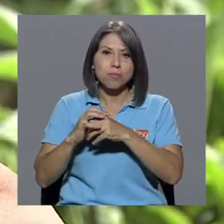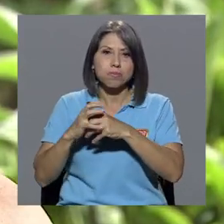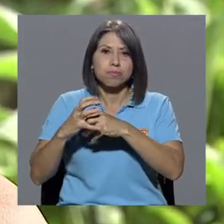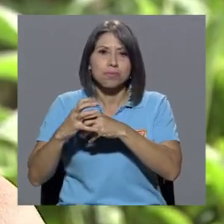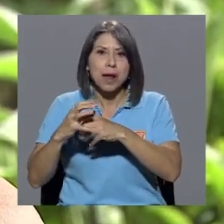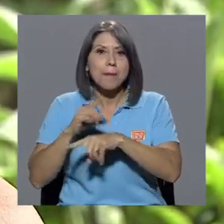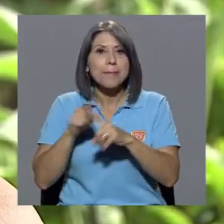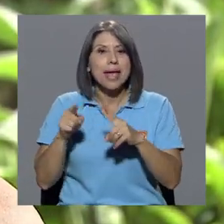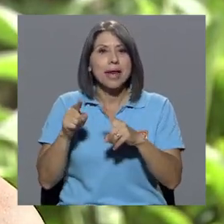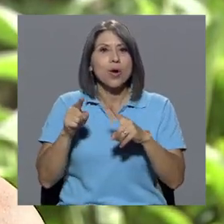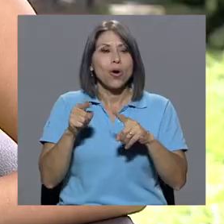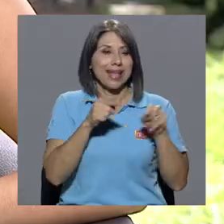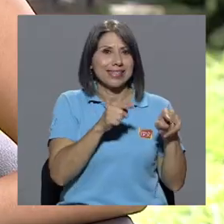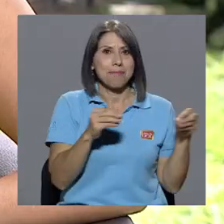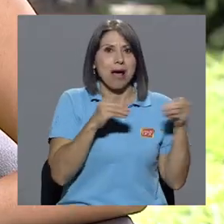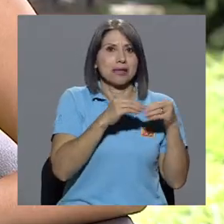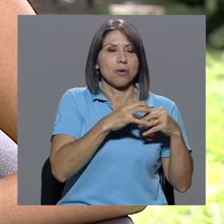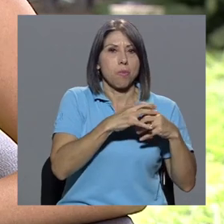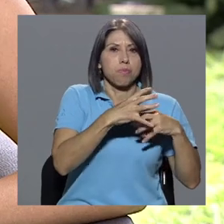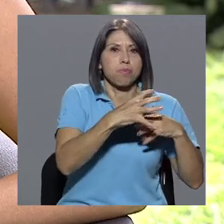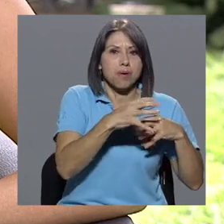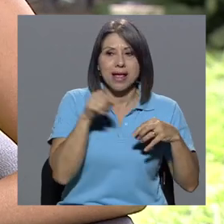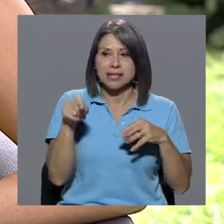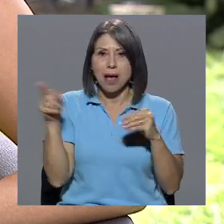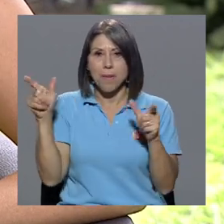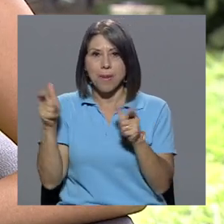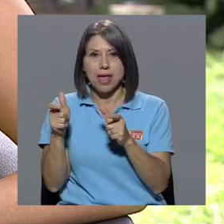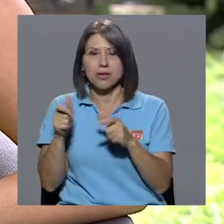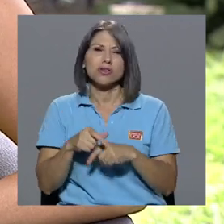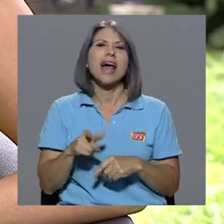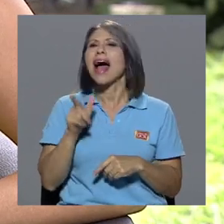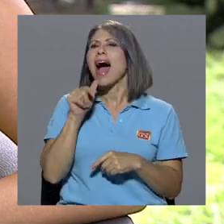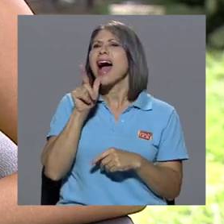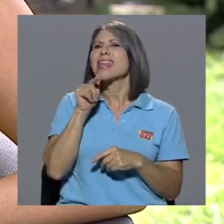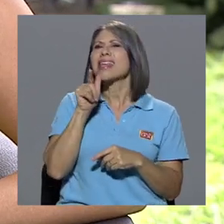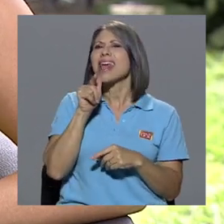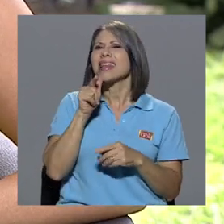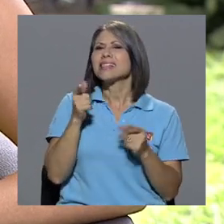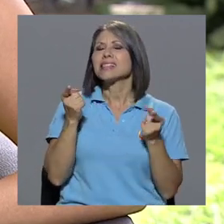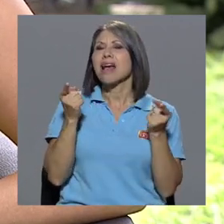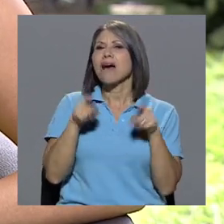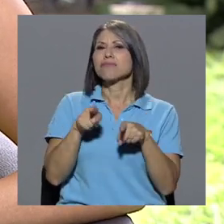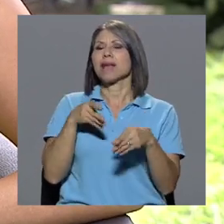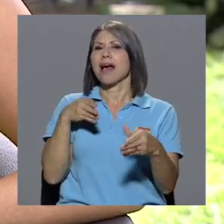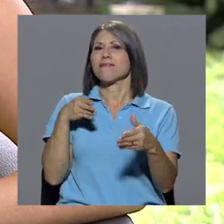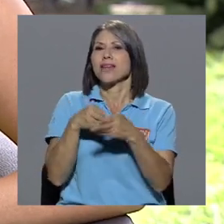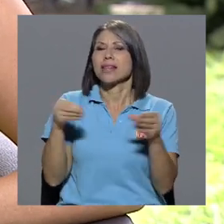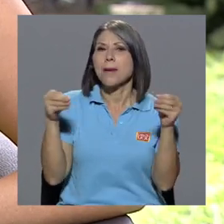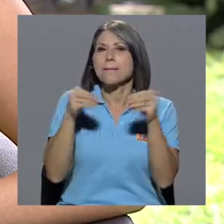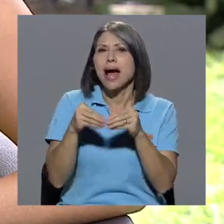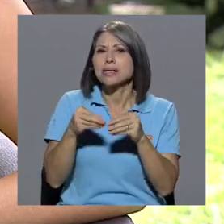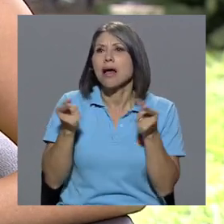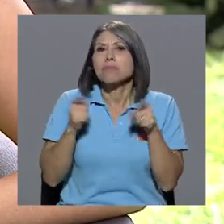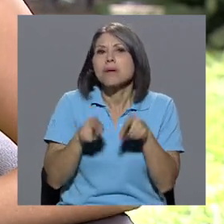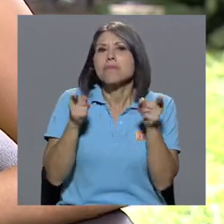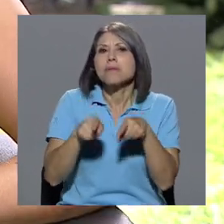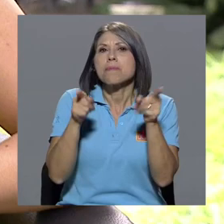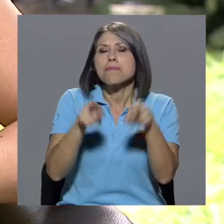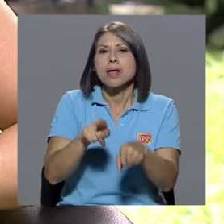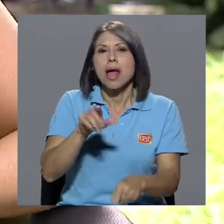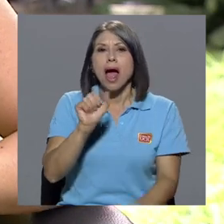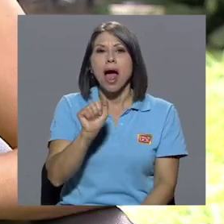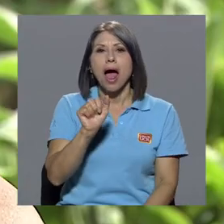menos predominante. ¿Y a quiénes suele afectar más? ¿Dónde está la mayor incidencia de